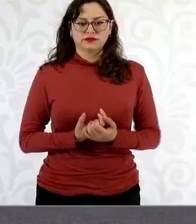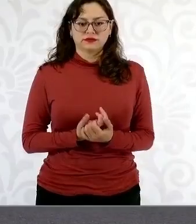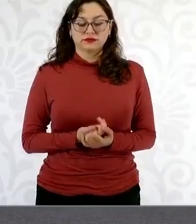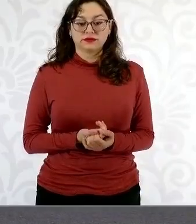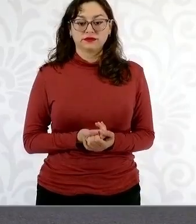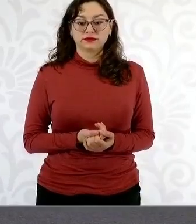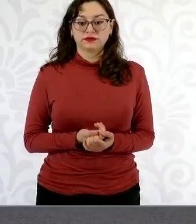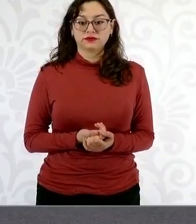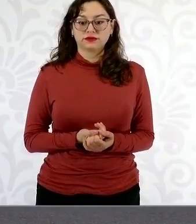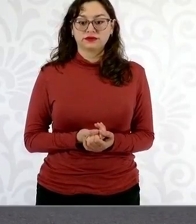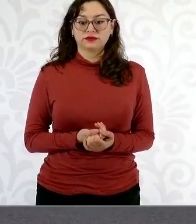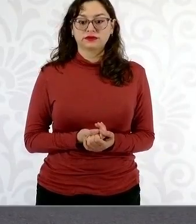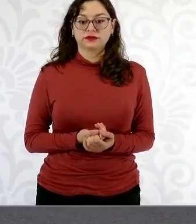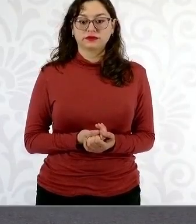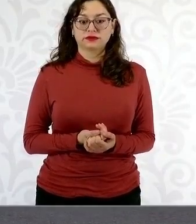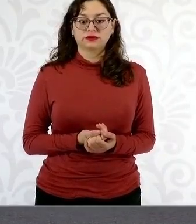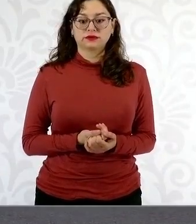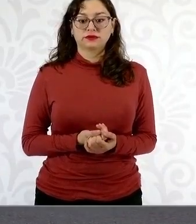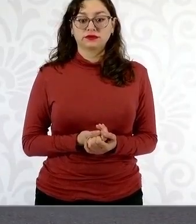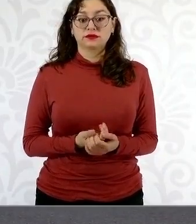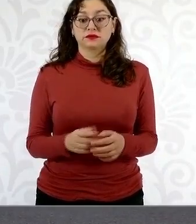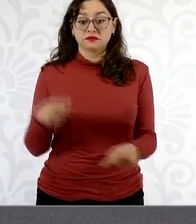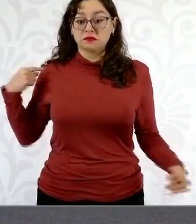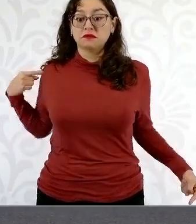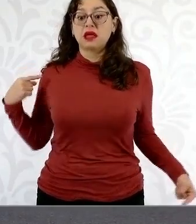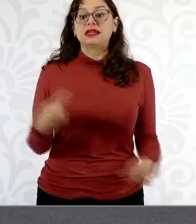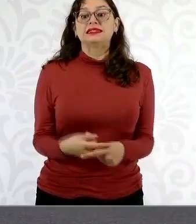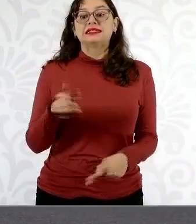porque perdimos 79,000 empleos en los últimos años.